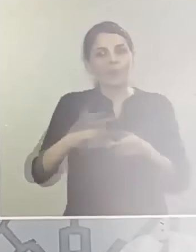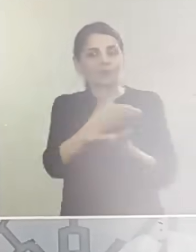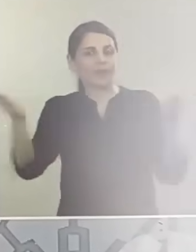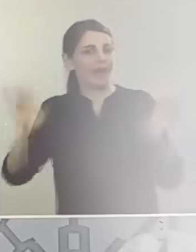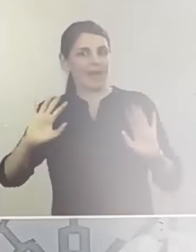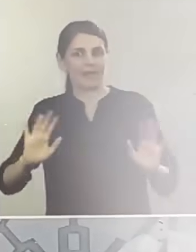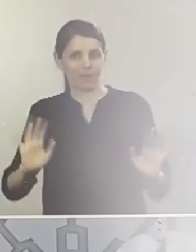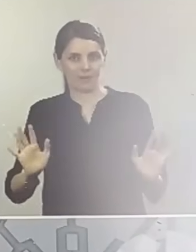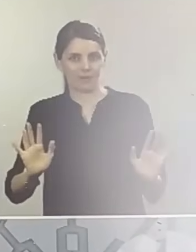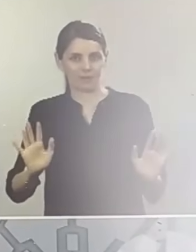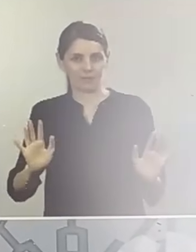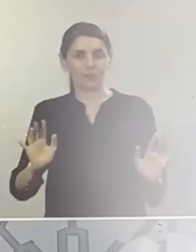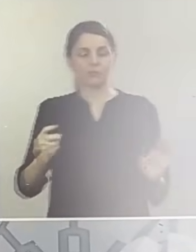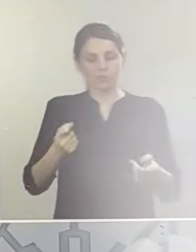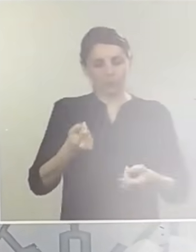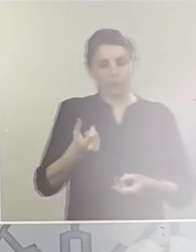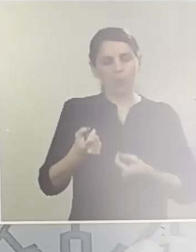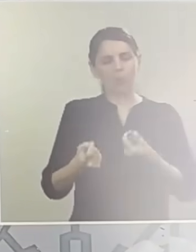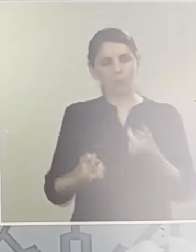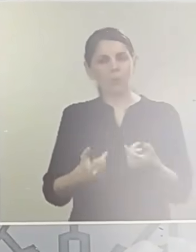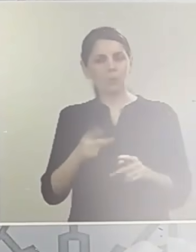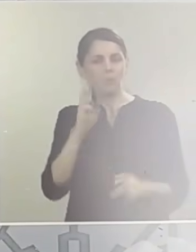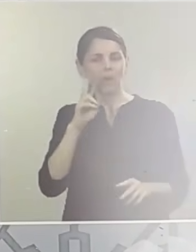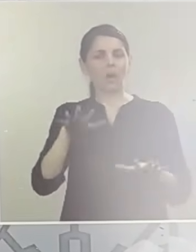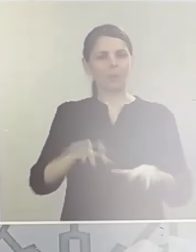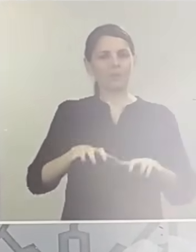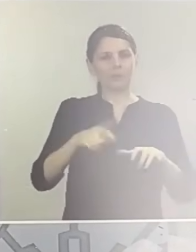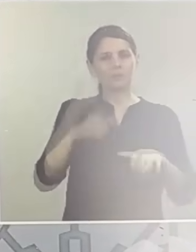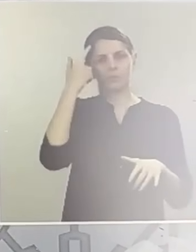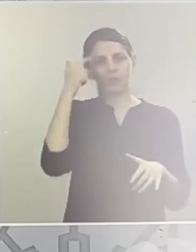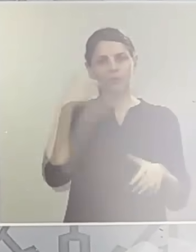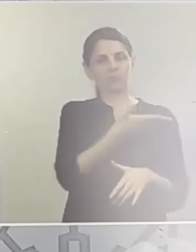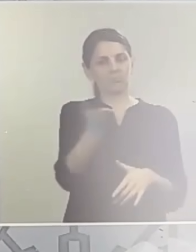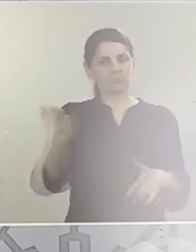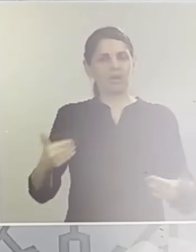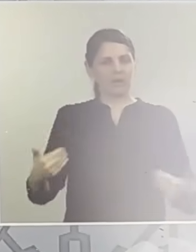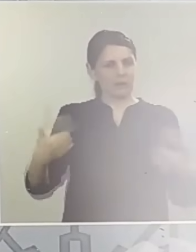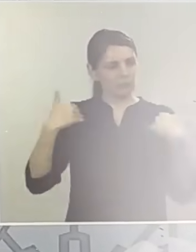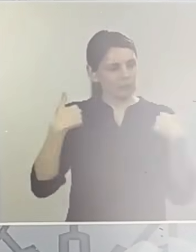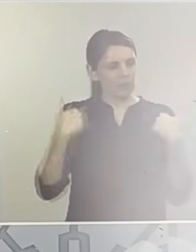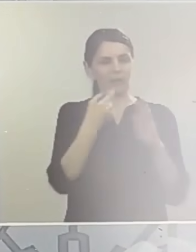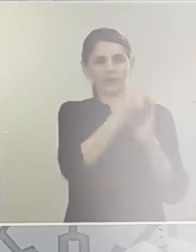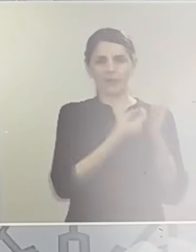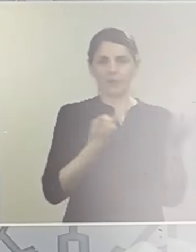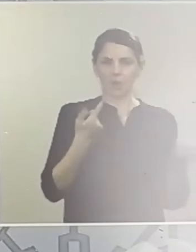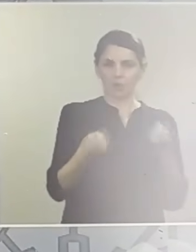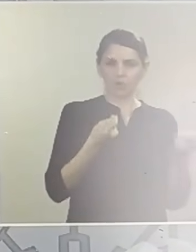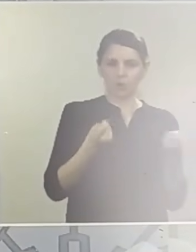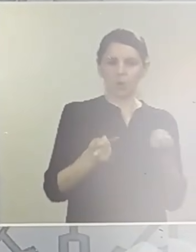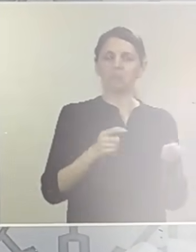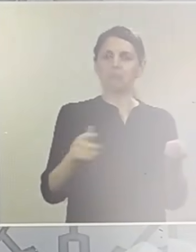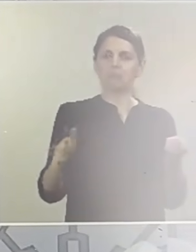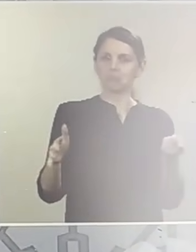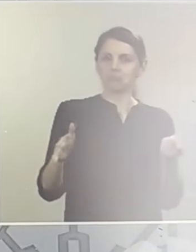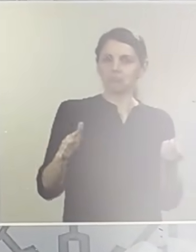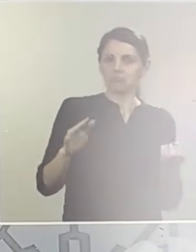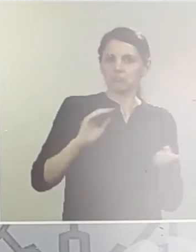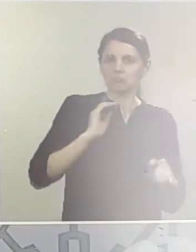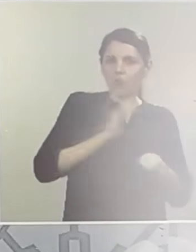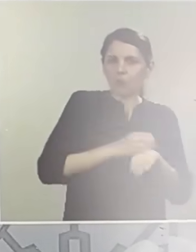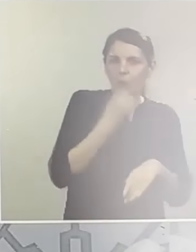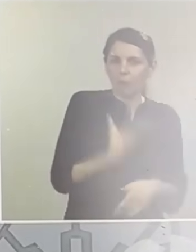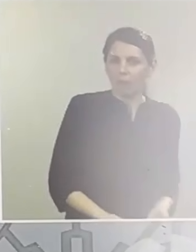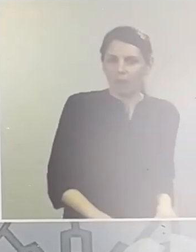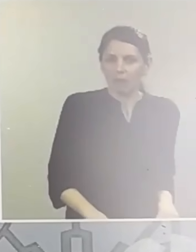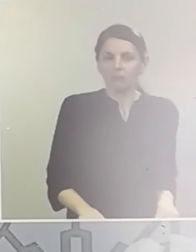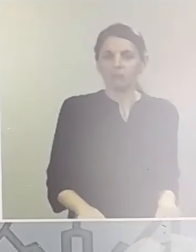medida que somos más responsables y a medida que sabemos aplicar bien las medidas de control y de distanciamiento social, se pueden